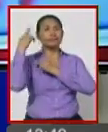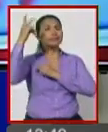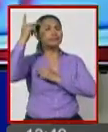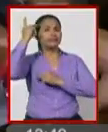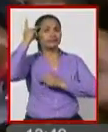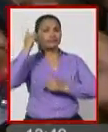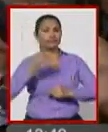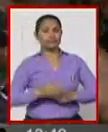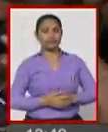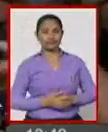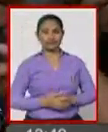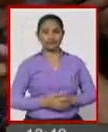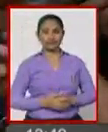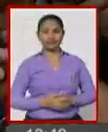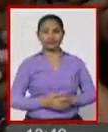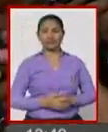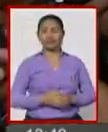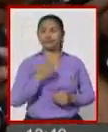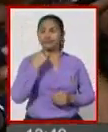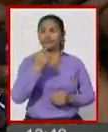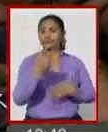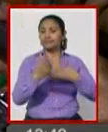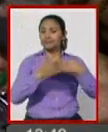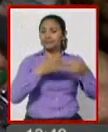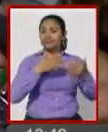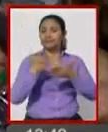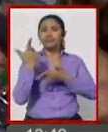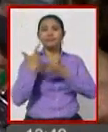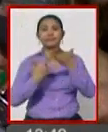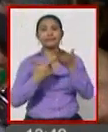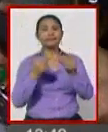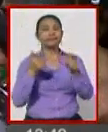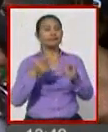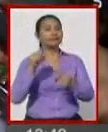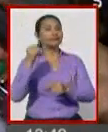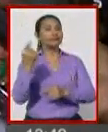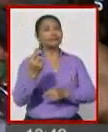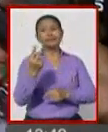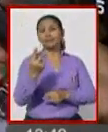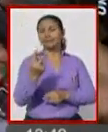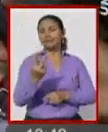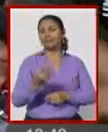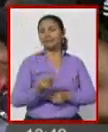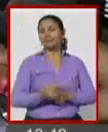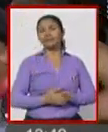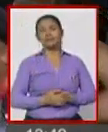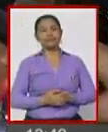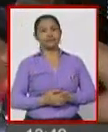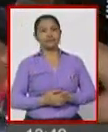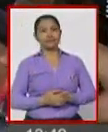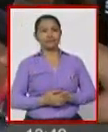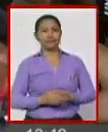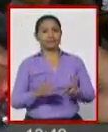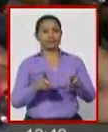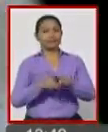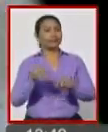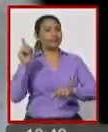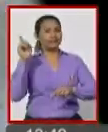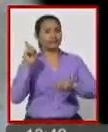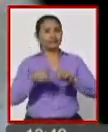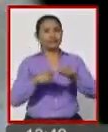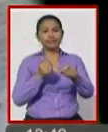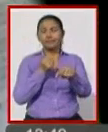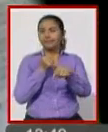política. ¿Qué me tiene sin cuidado? Pueden hacer terrorismo 1, terrorismo 2, y como no han